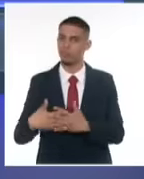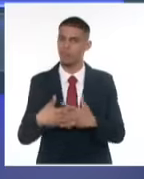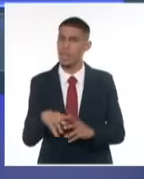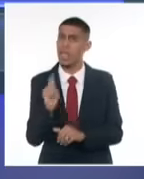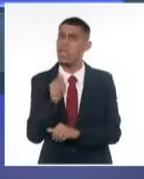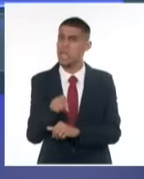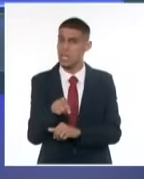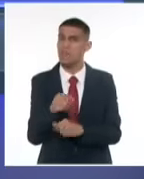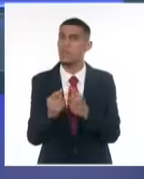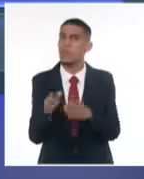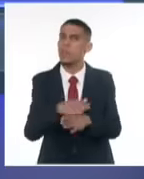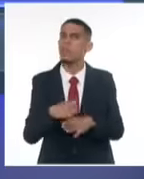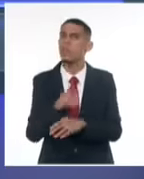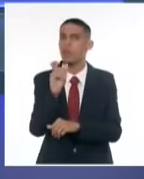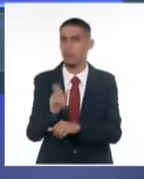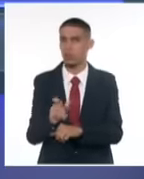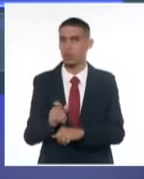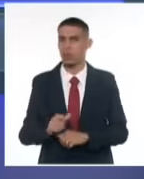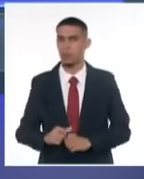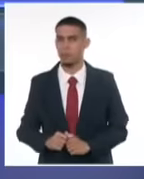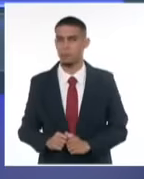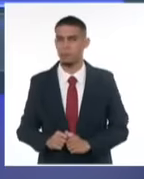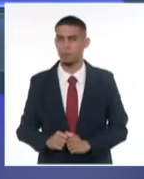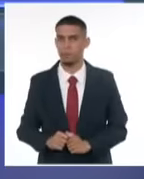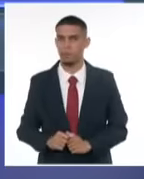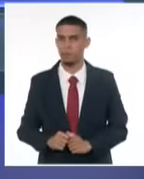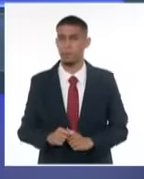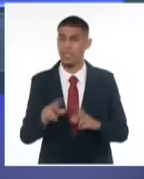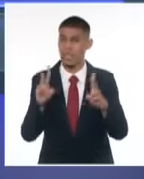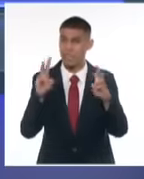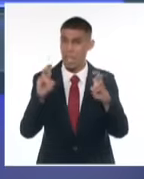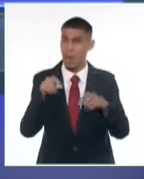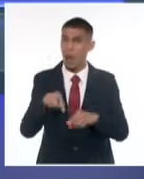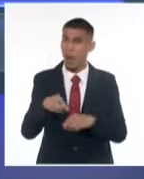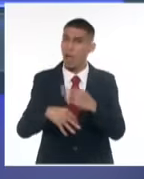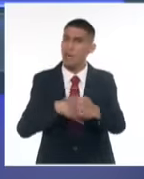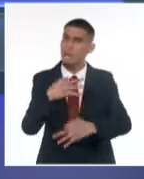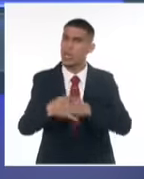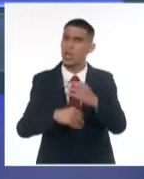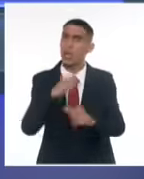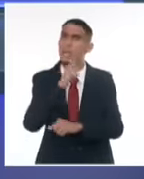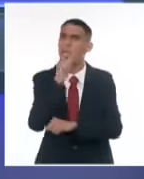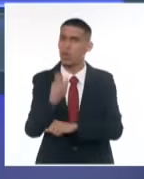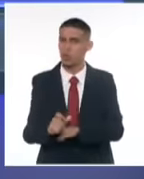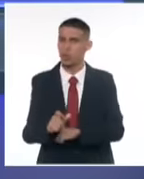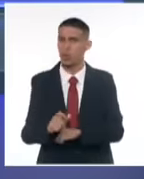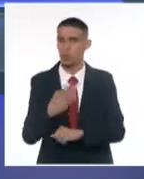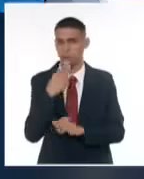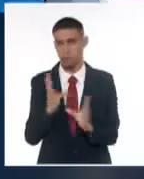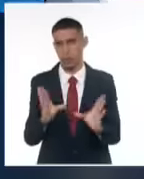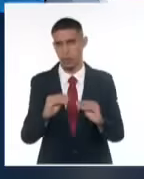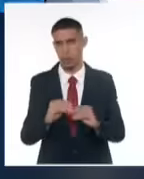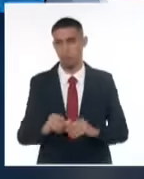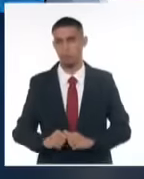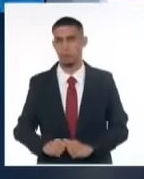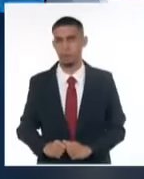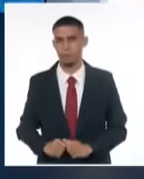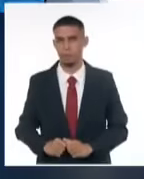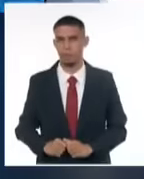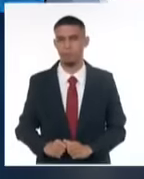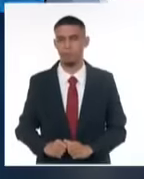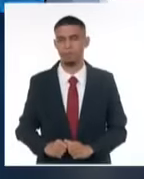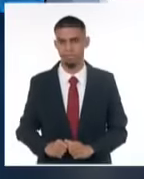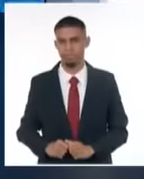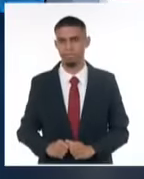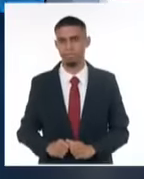ciudadanos residentes en el país. Para poner el tema en contexto, nos acompaña Humberto López. Buenas noches. Sí, ¿qué